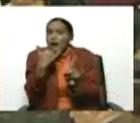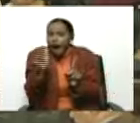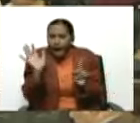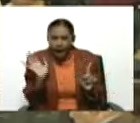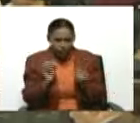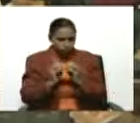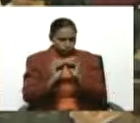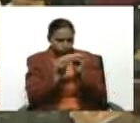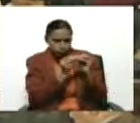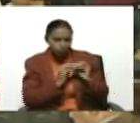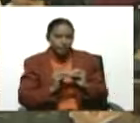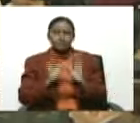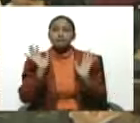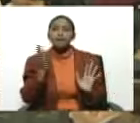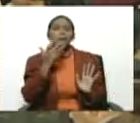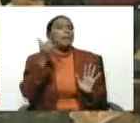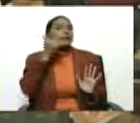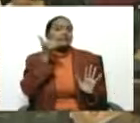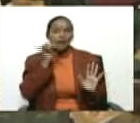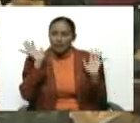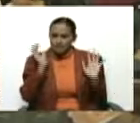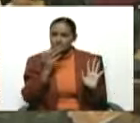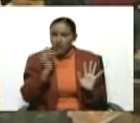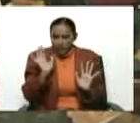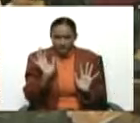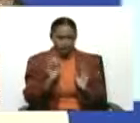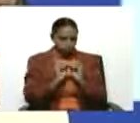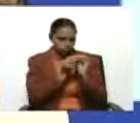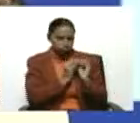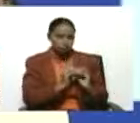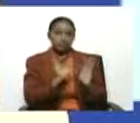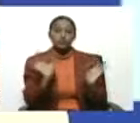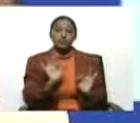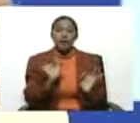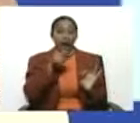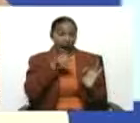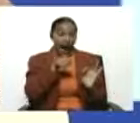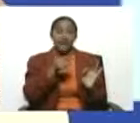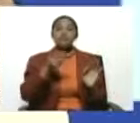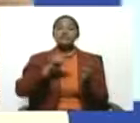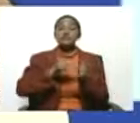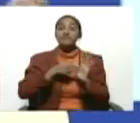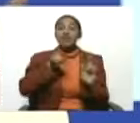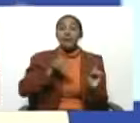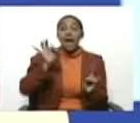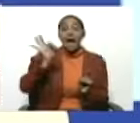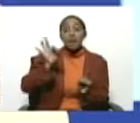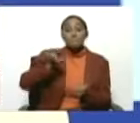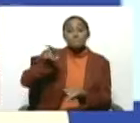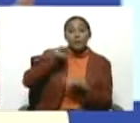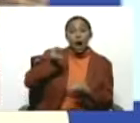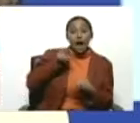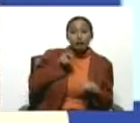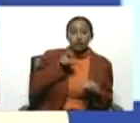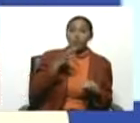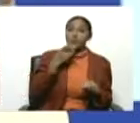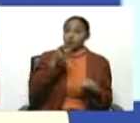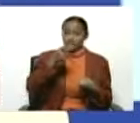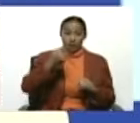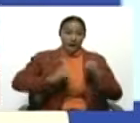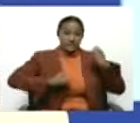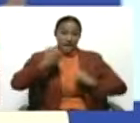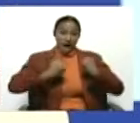x Entonces está sujeto a ningún tipo de impuesto Pero si ustedes producen por ejemplo un carro por